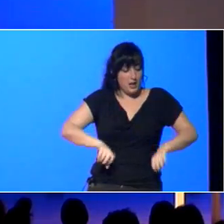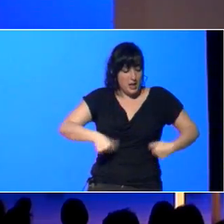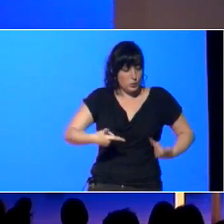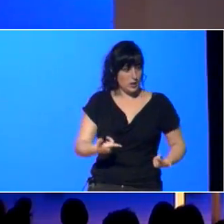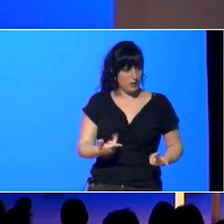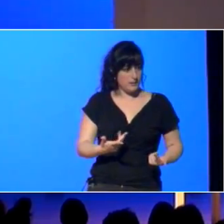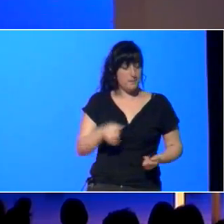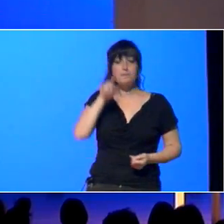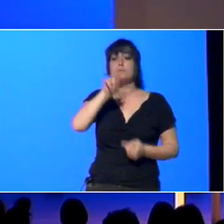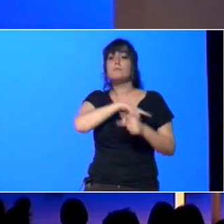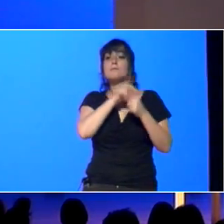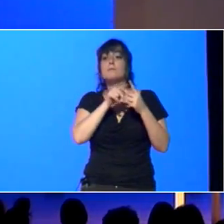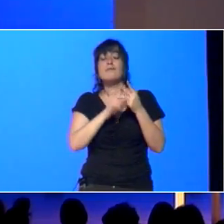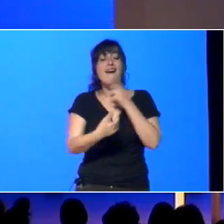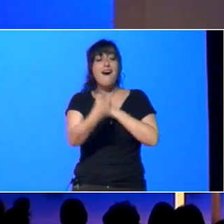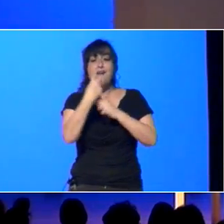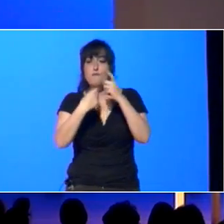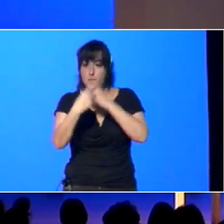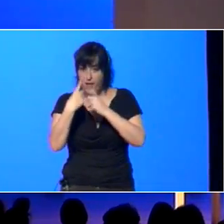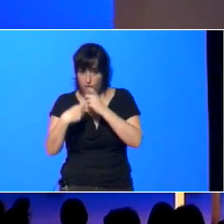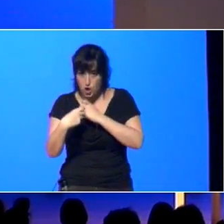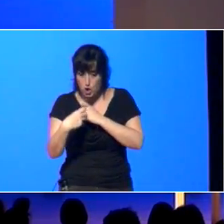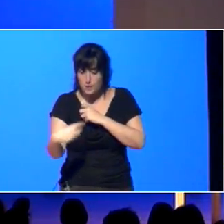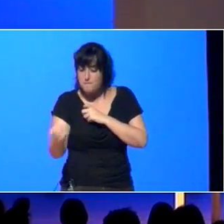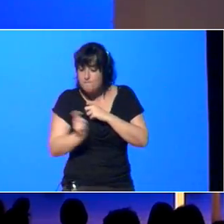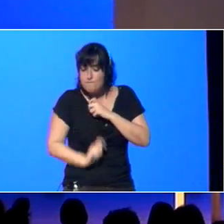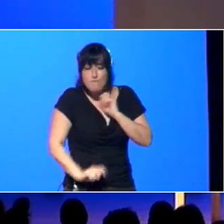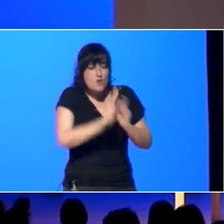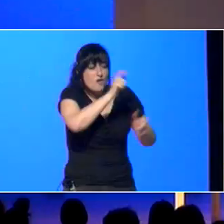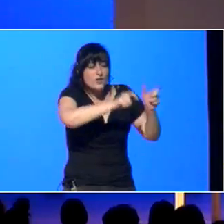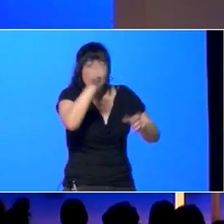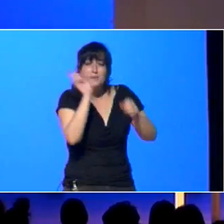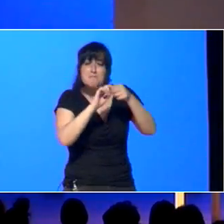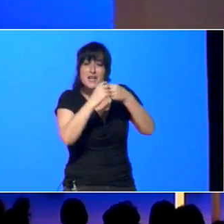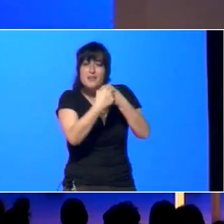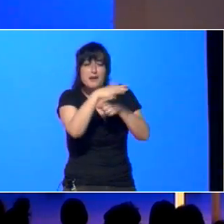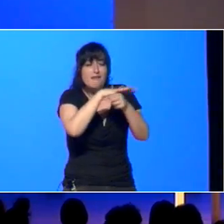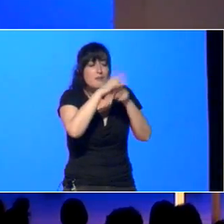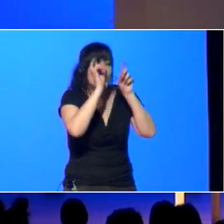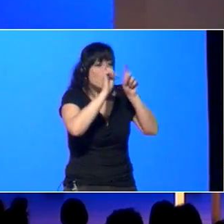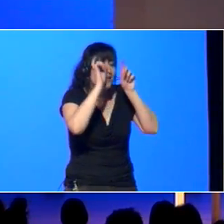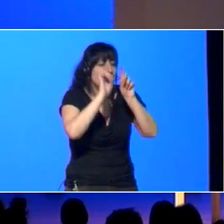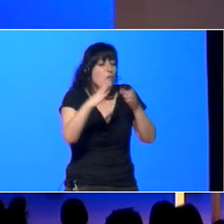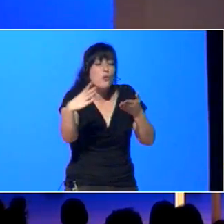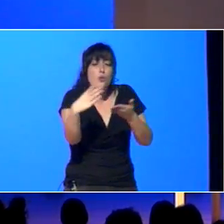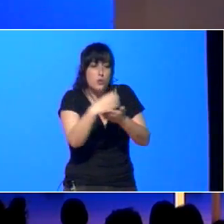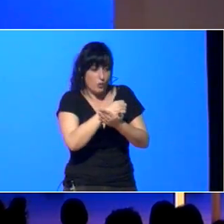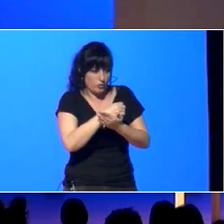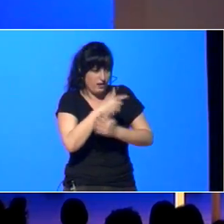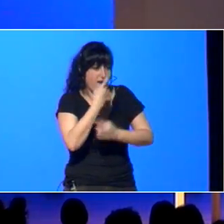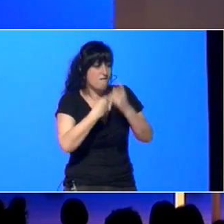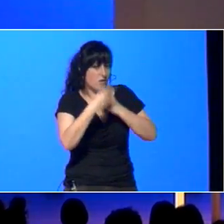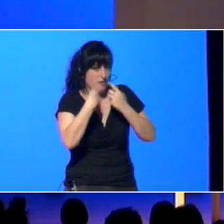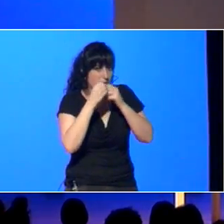Información para todo el profesional que participa en el ámbito educativo. Y digo profesional, no digo